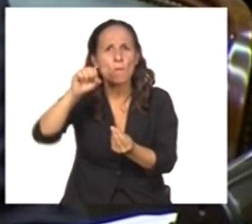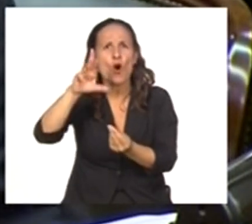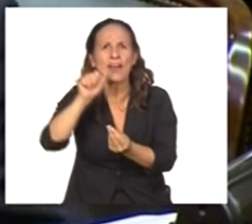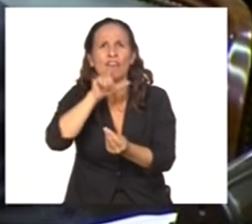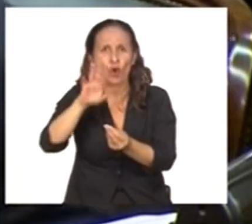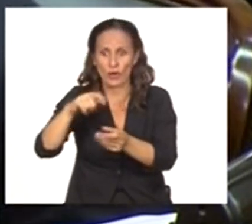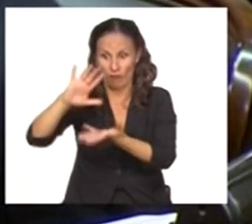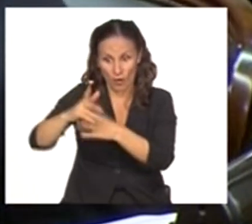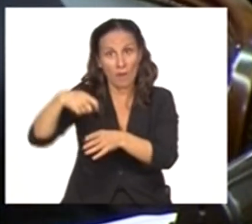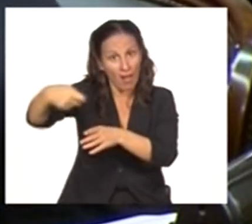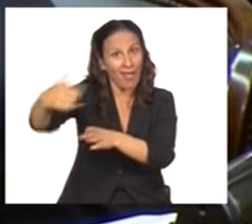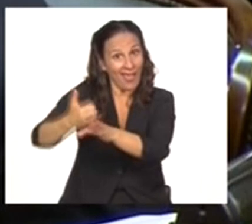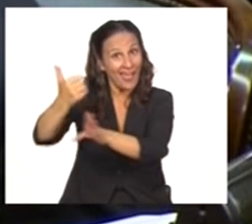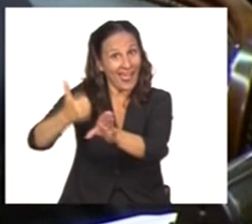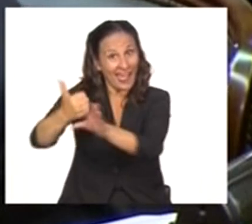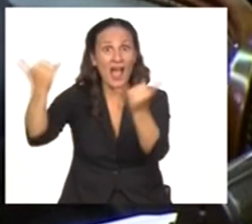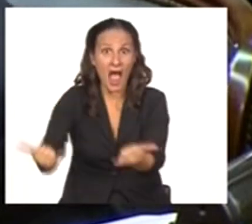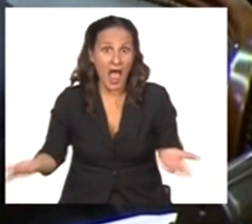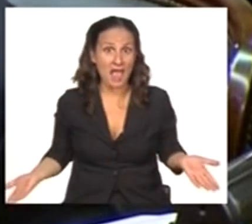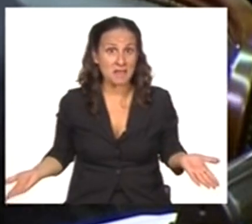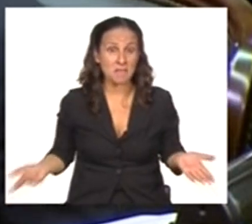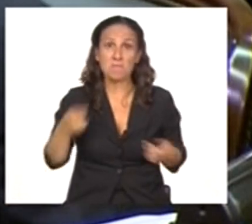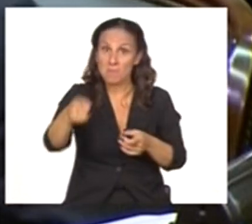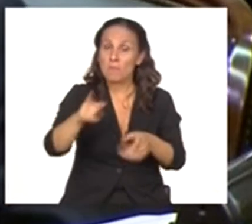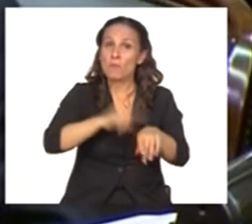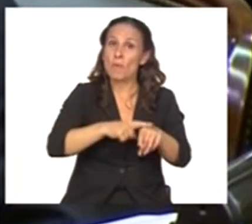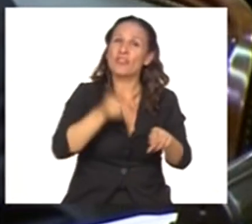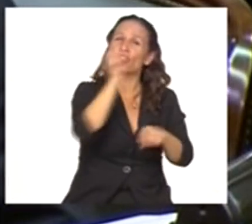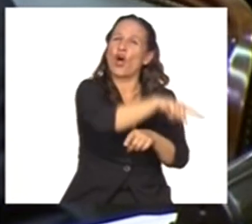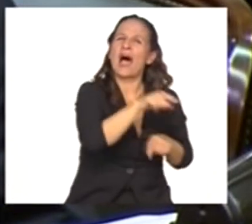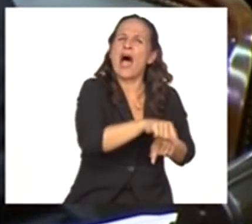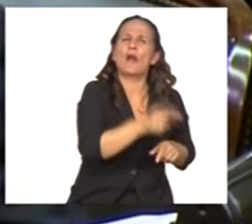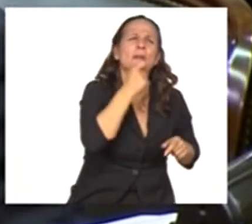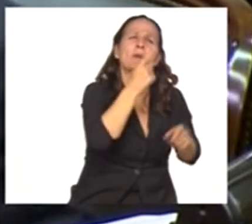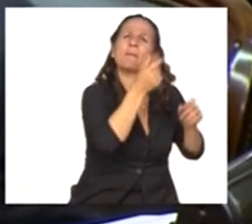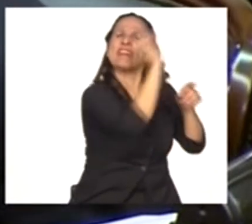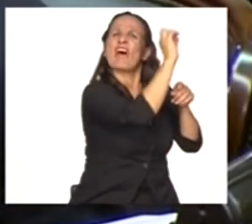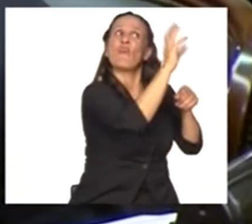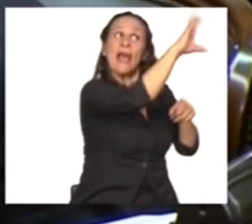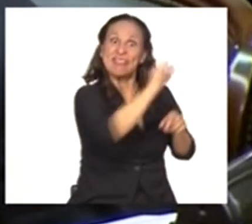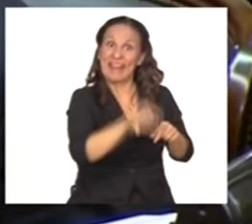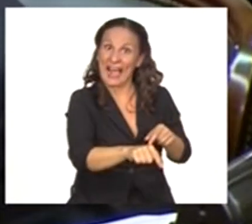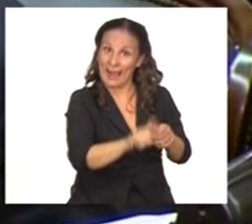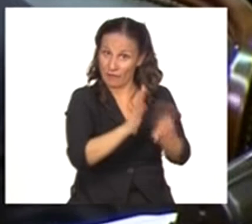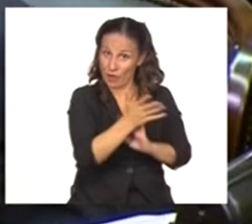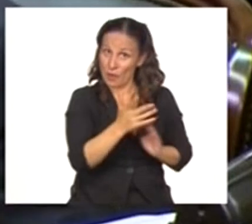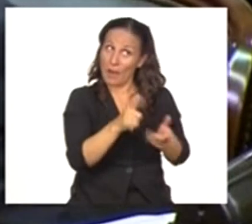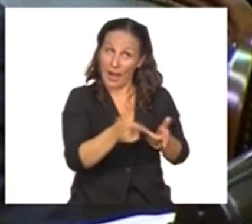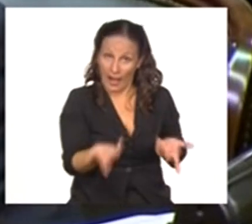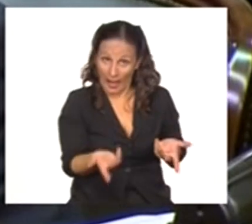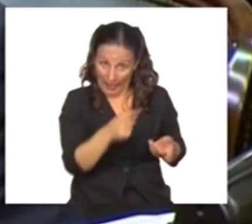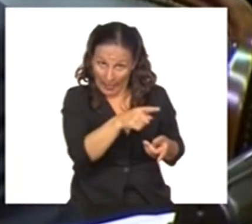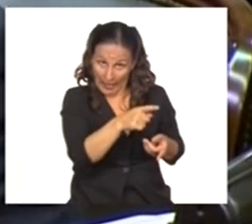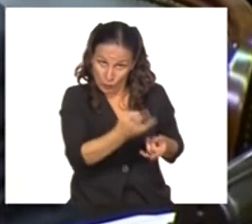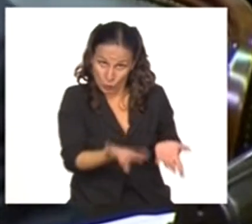jubilado trucho, y resulta que el tipo que hace una moratoria en el blanqueo no es trucho. ¿Es tan trucho entonces el jubilado como aquel que entró en